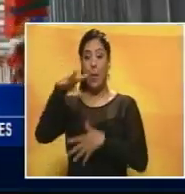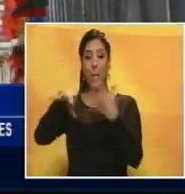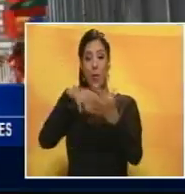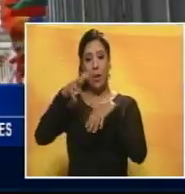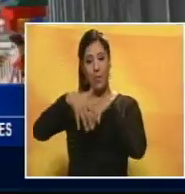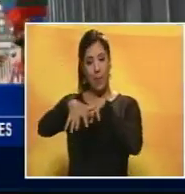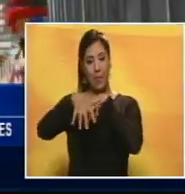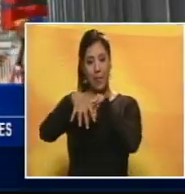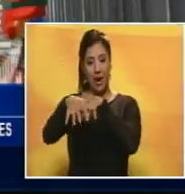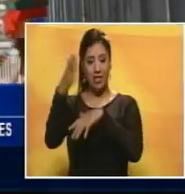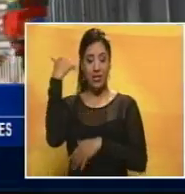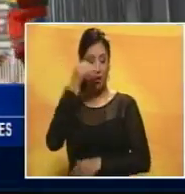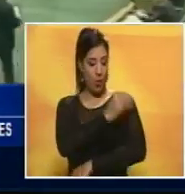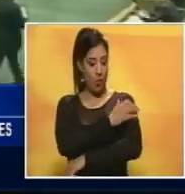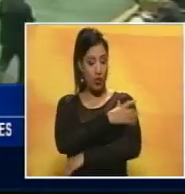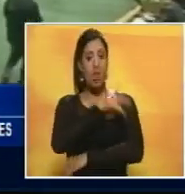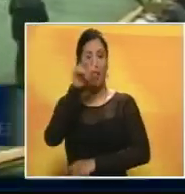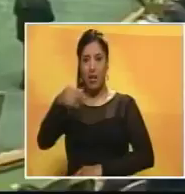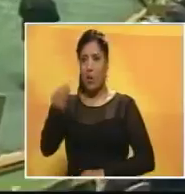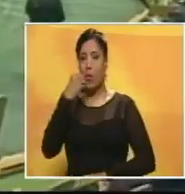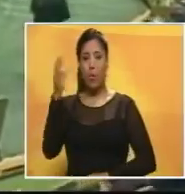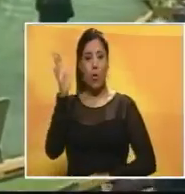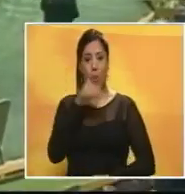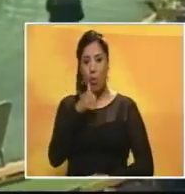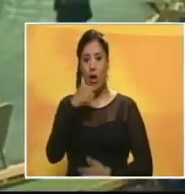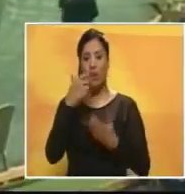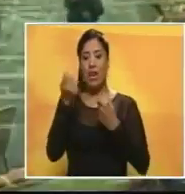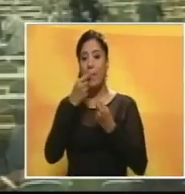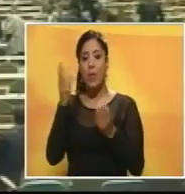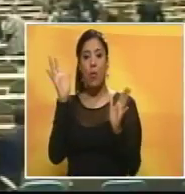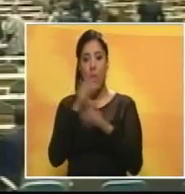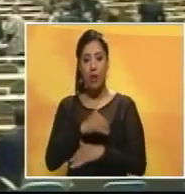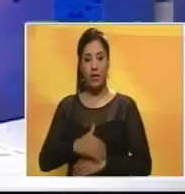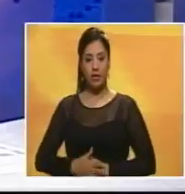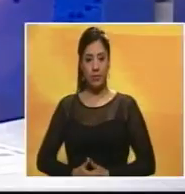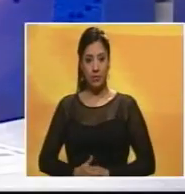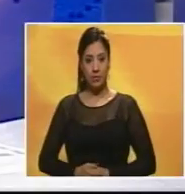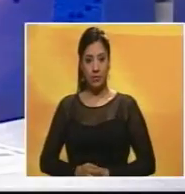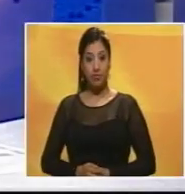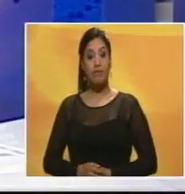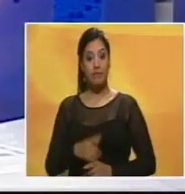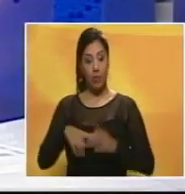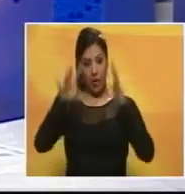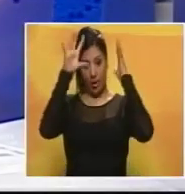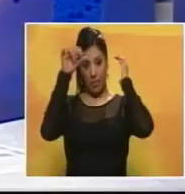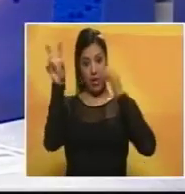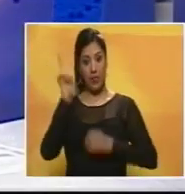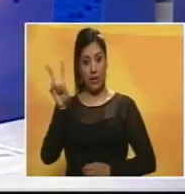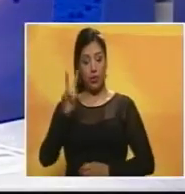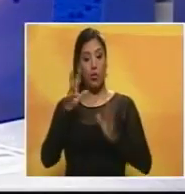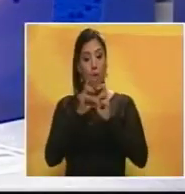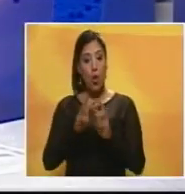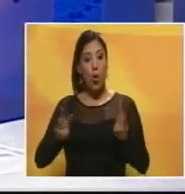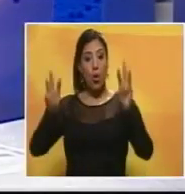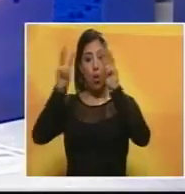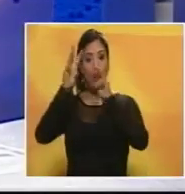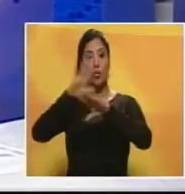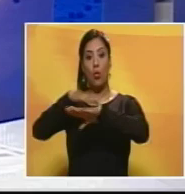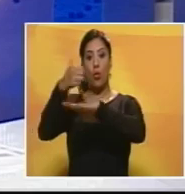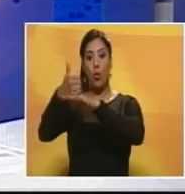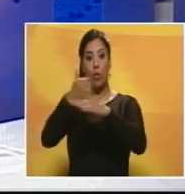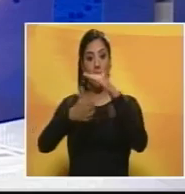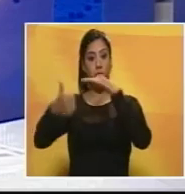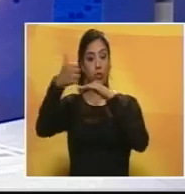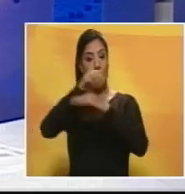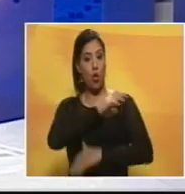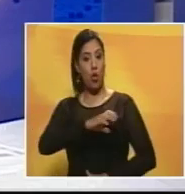movilizaciones opositoras, así como el abastecimiento de alimentos y medicinas. El embajador venezolano ante la ONU, Jorge Valero, acusó al